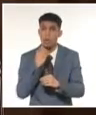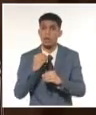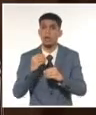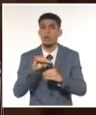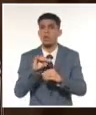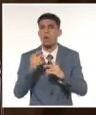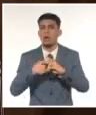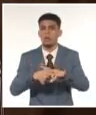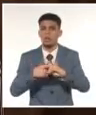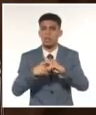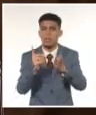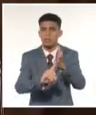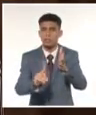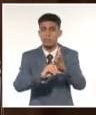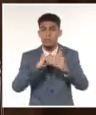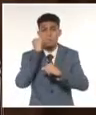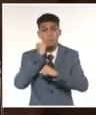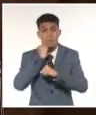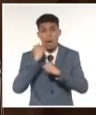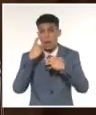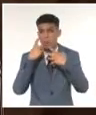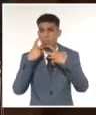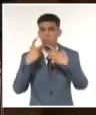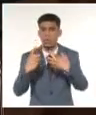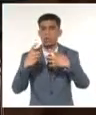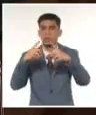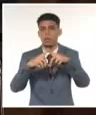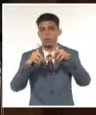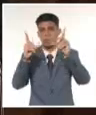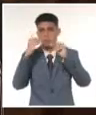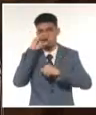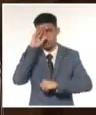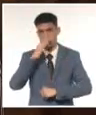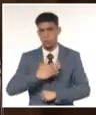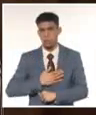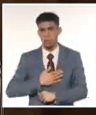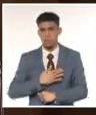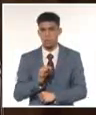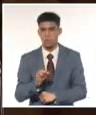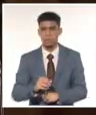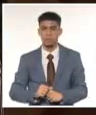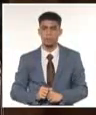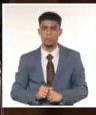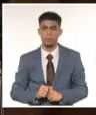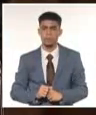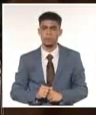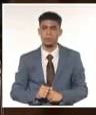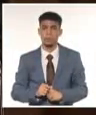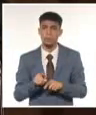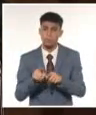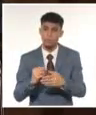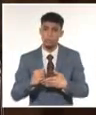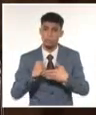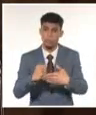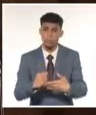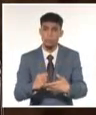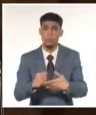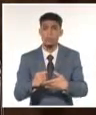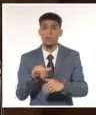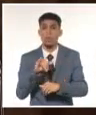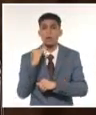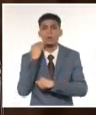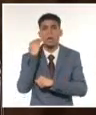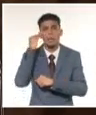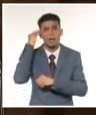es posiblemente de lo más importante y trascendente que estamos realizando. Ayudará a crear no solo capacidades de